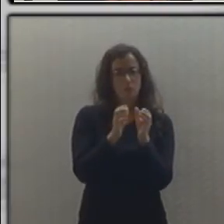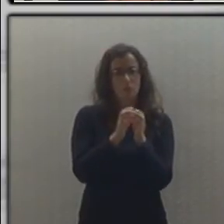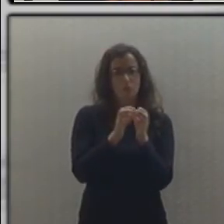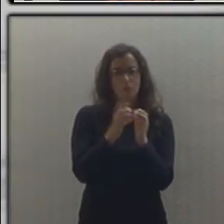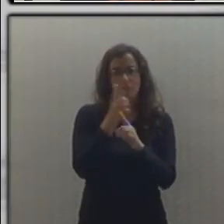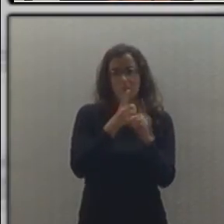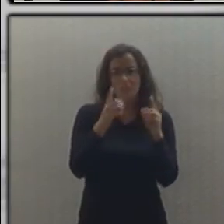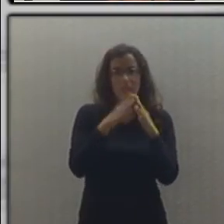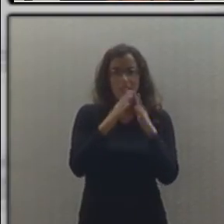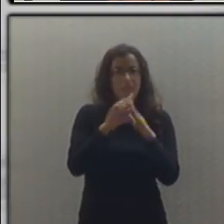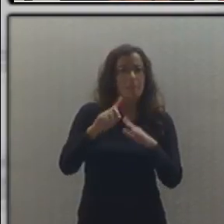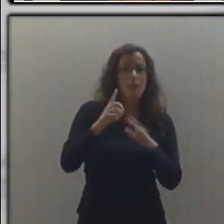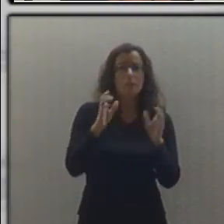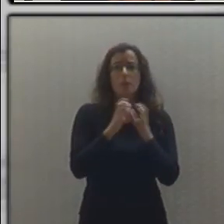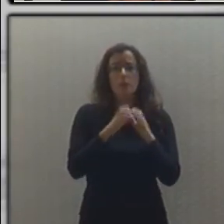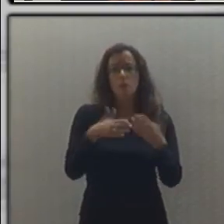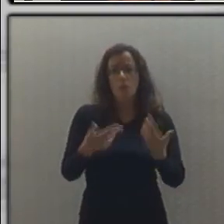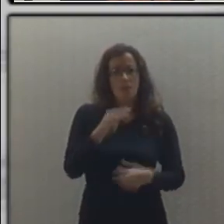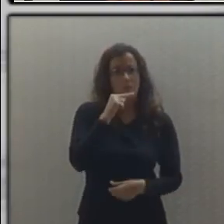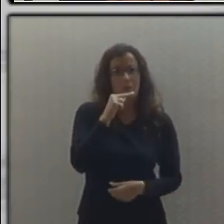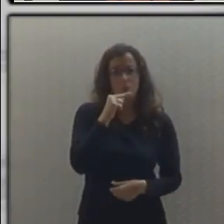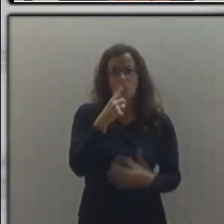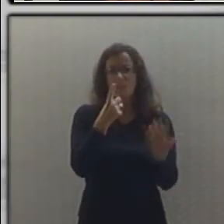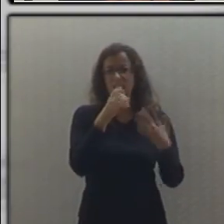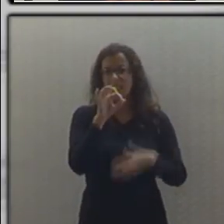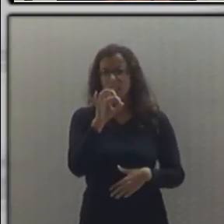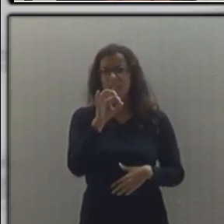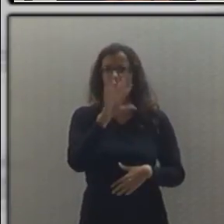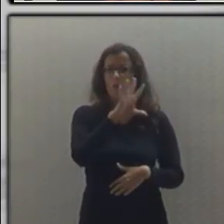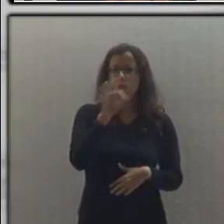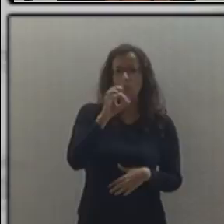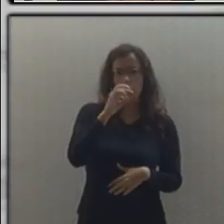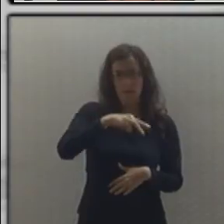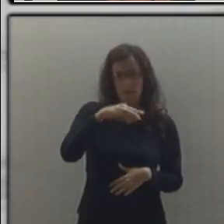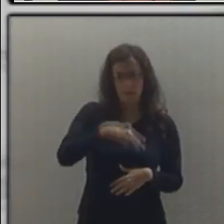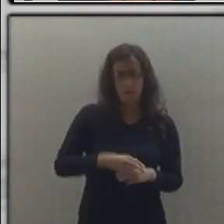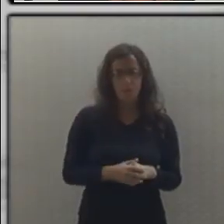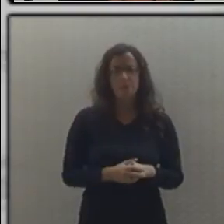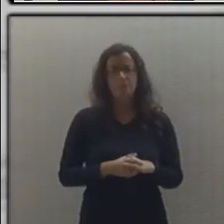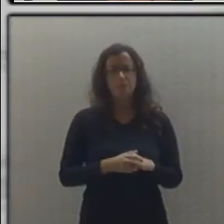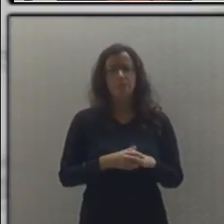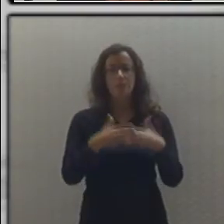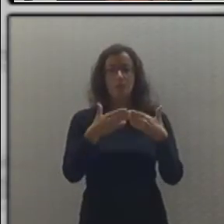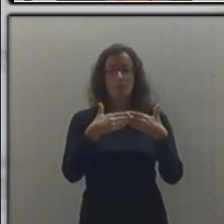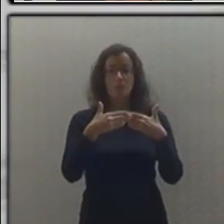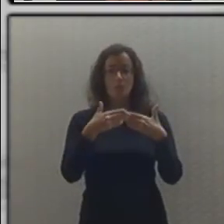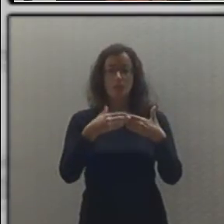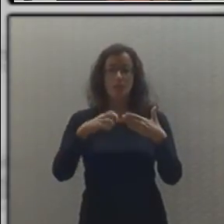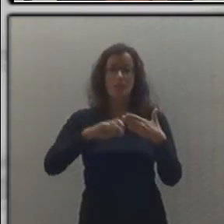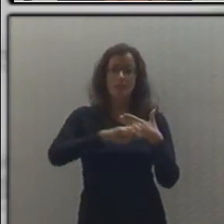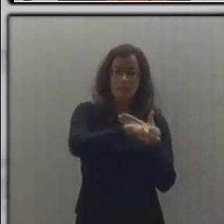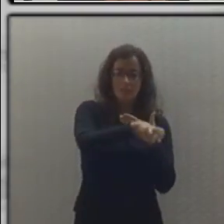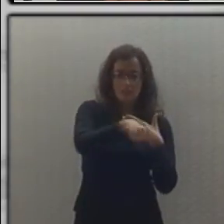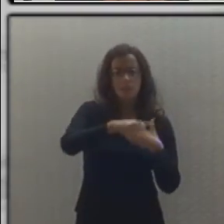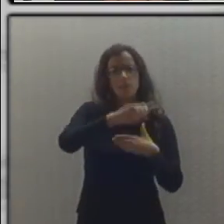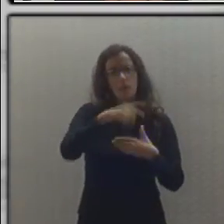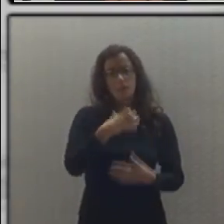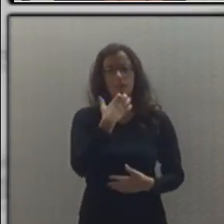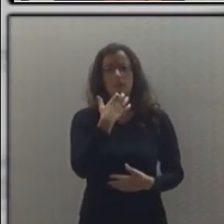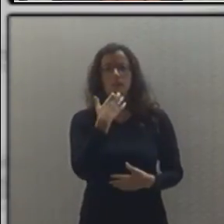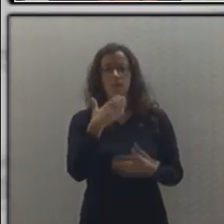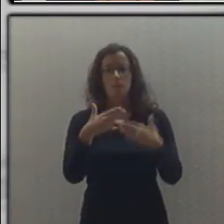veces son de 50 o 60 centímetros. Cambio de giro de puerta batiente, otro ejemplo, en el